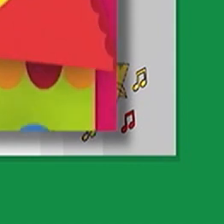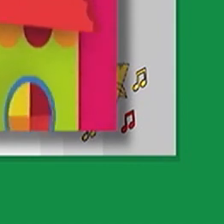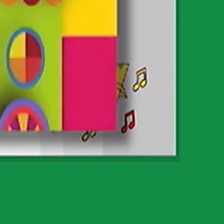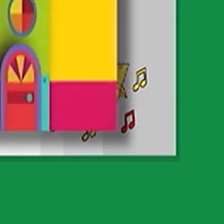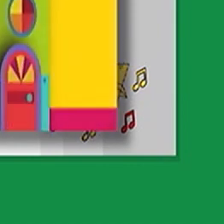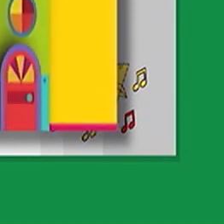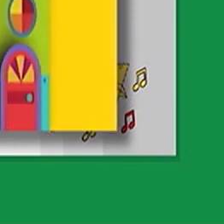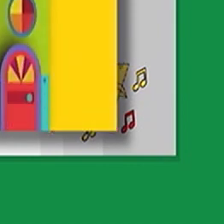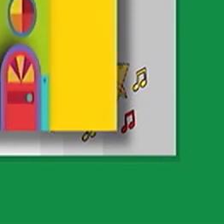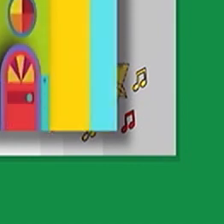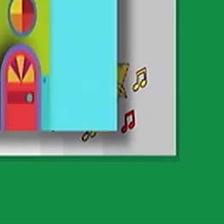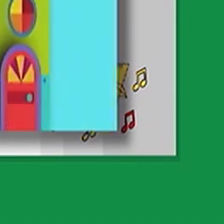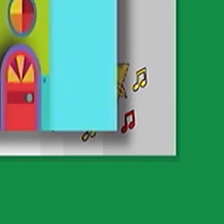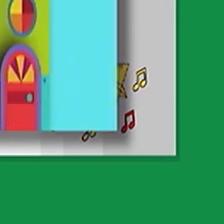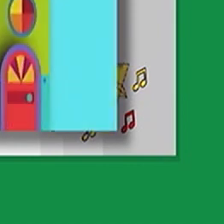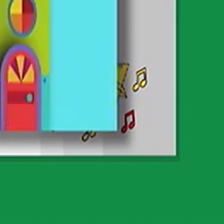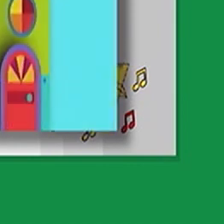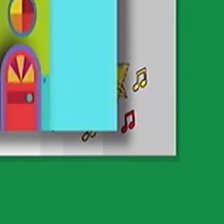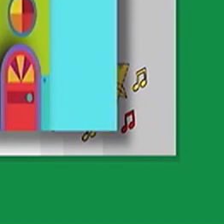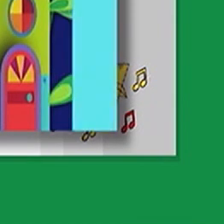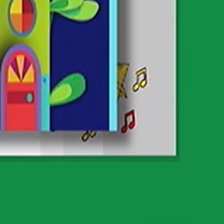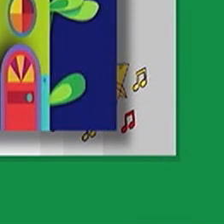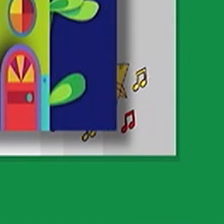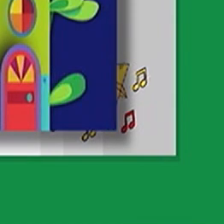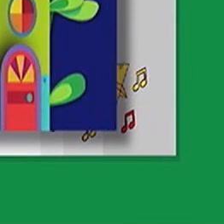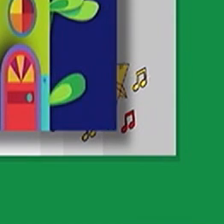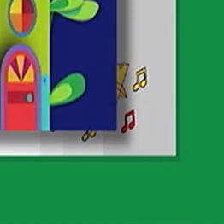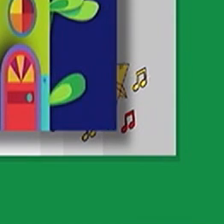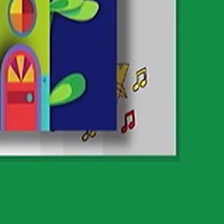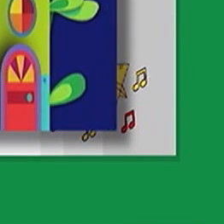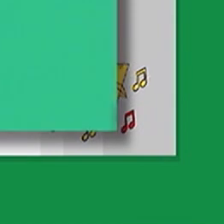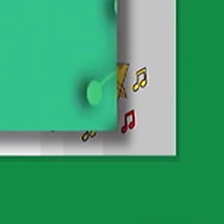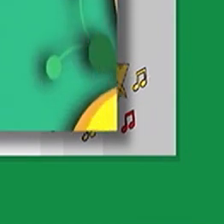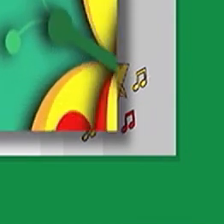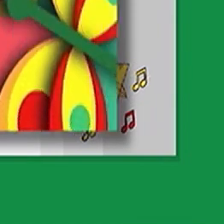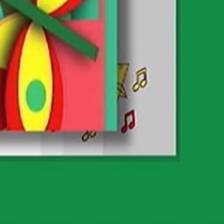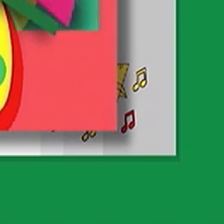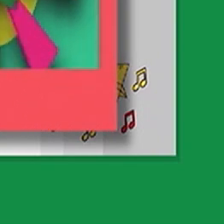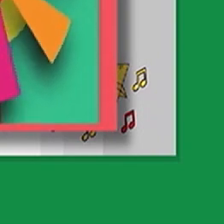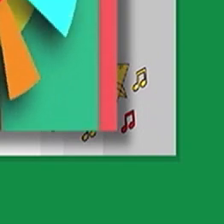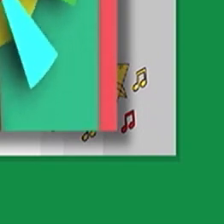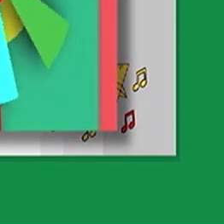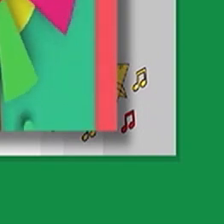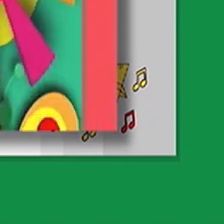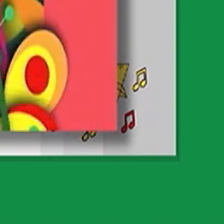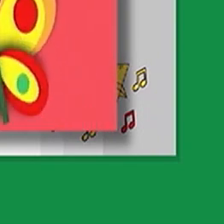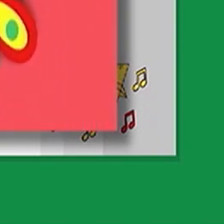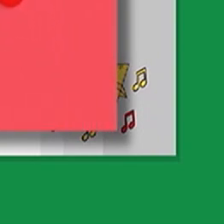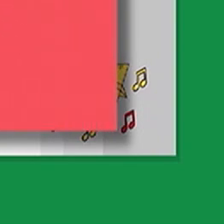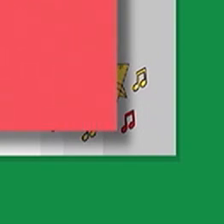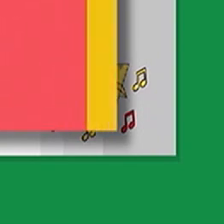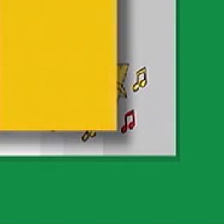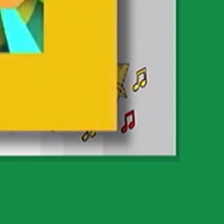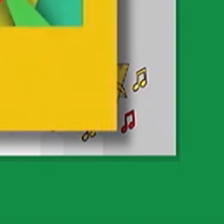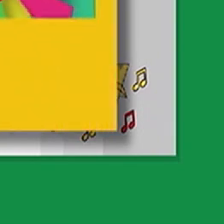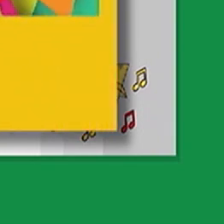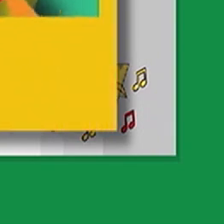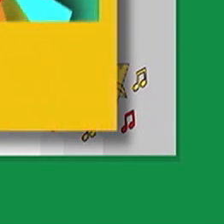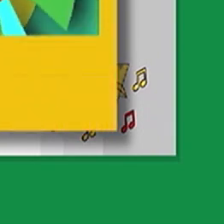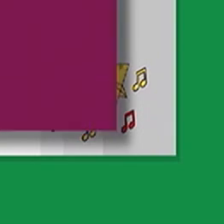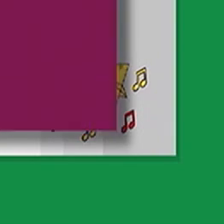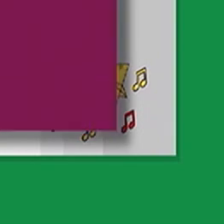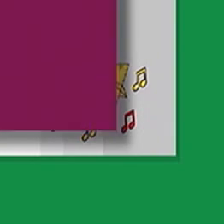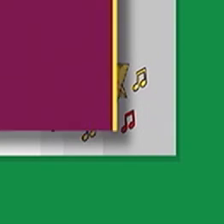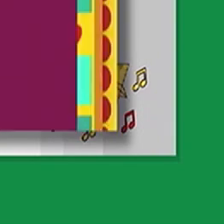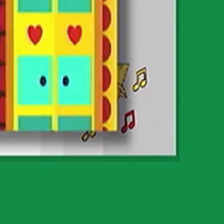así. Hay un campito y un jardín para ver el cielo y bailar así. Tra la la la la la la la, tra la la la la la la la